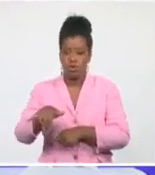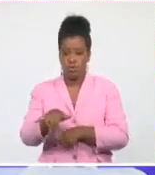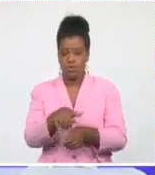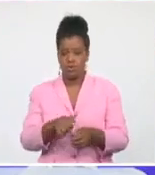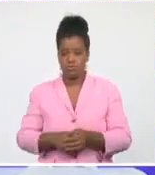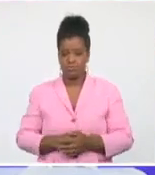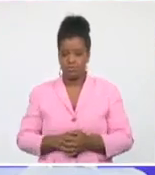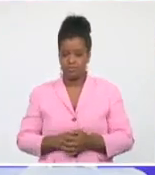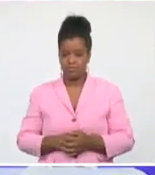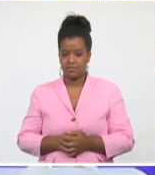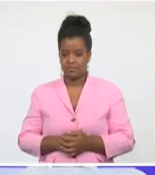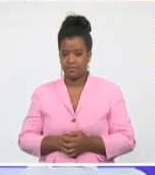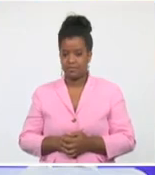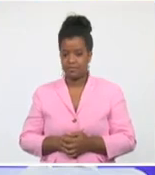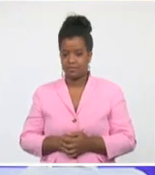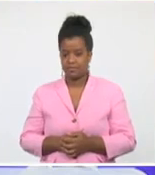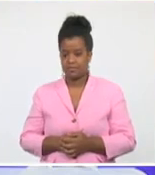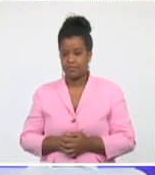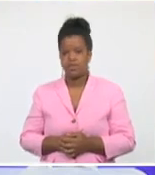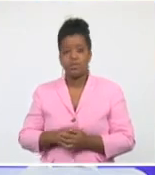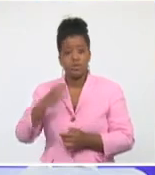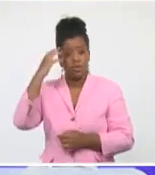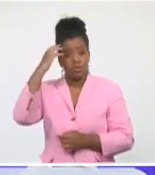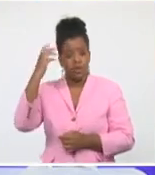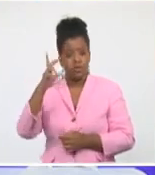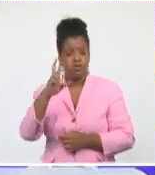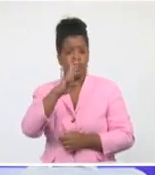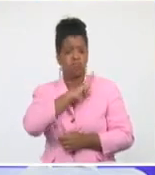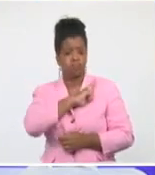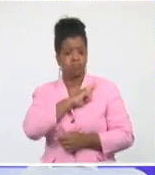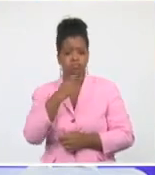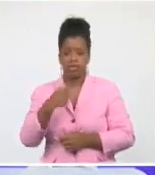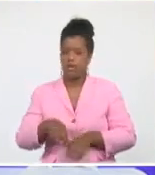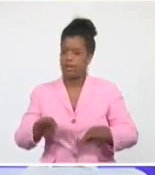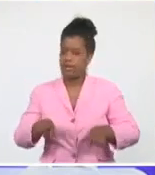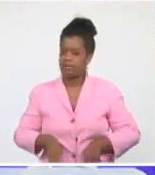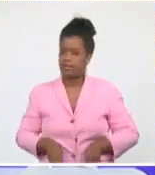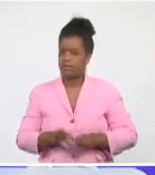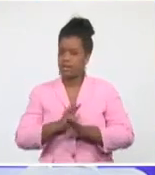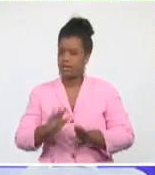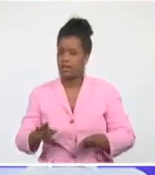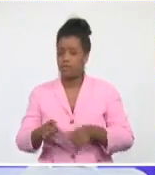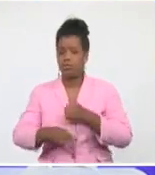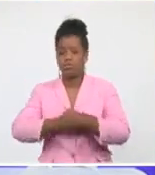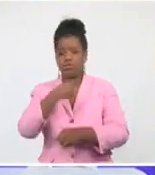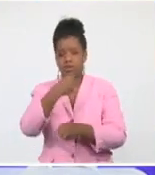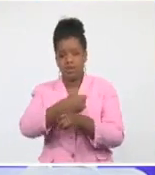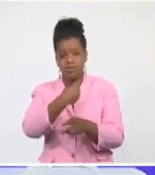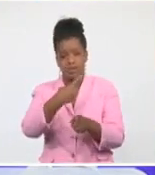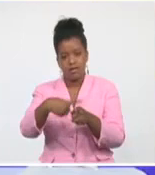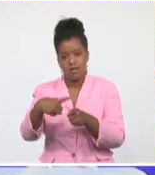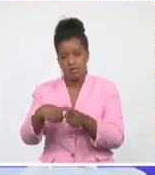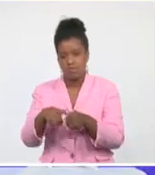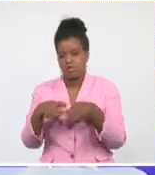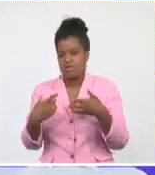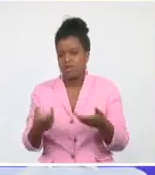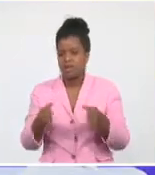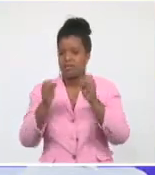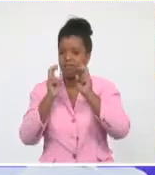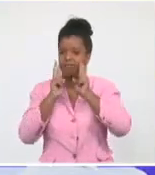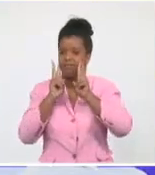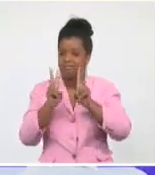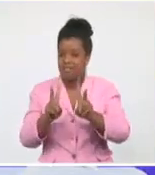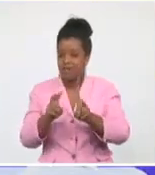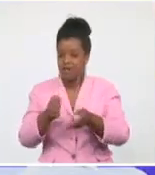ideologías, el Estado tiene una responsabilidad que asumir en el uso de los recursos asociados a la vida y el